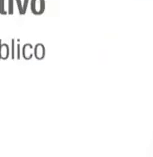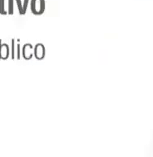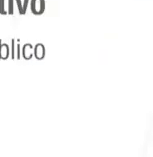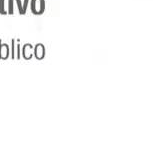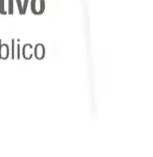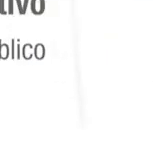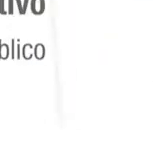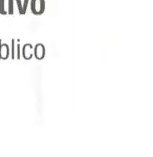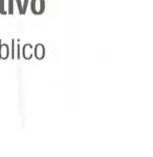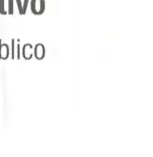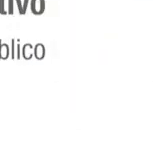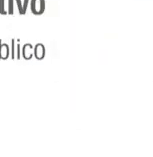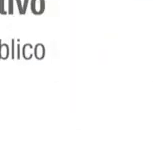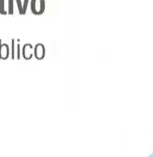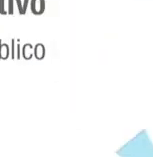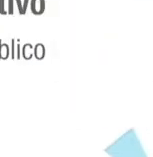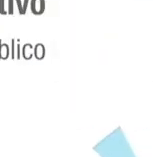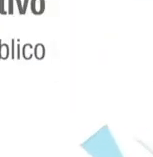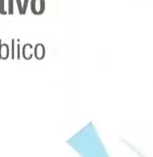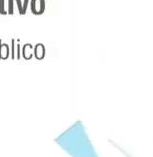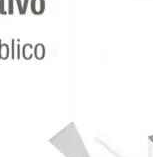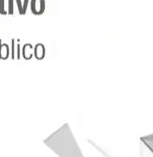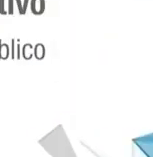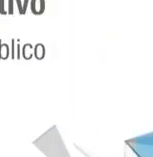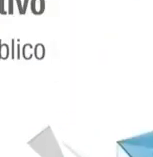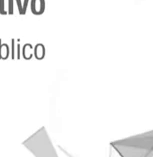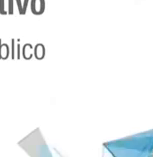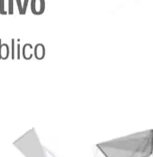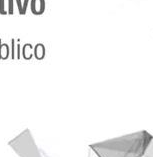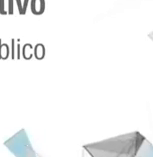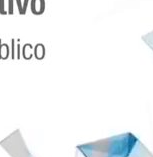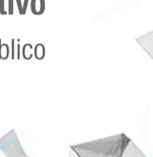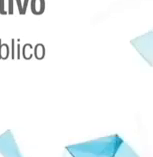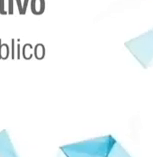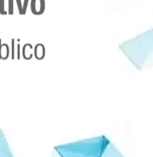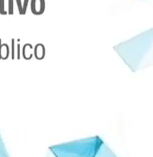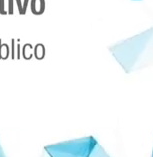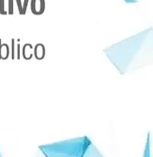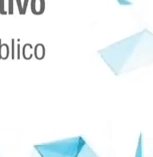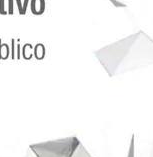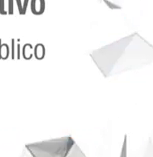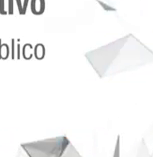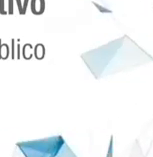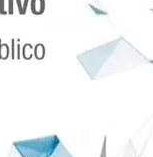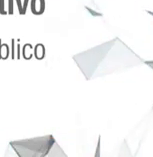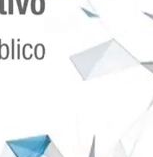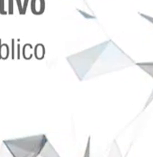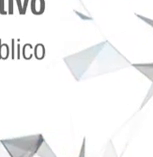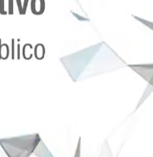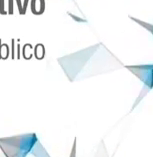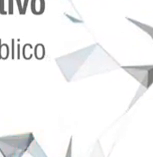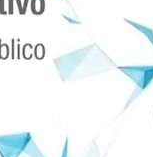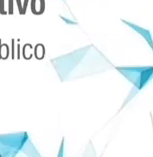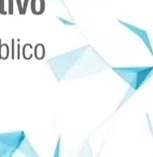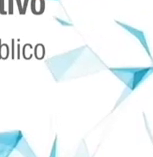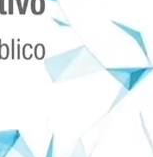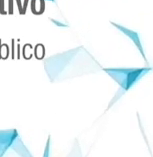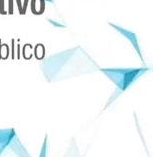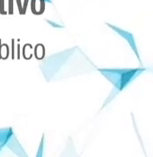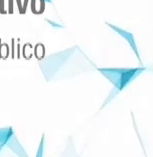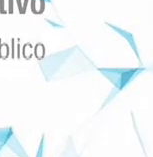El siguiente programa es clasificación I, informativo, apto para todo público.